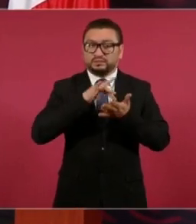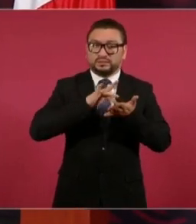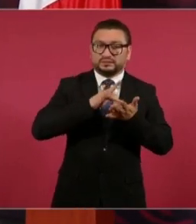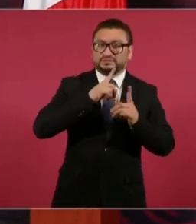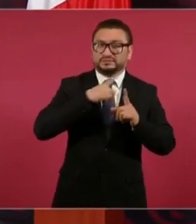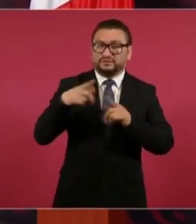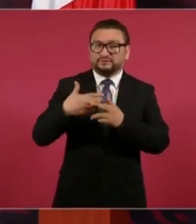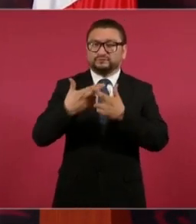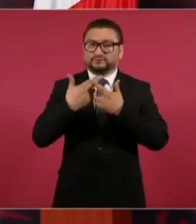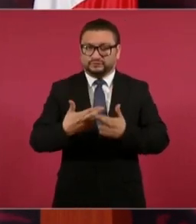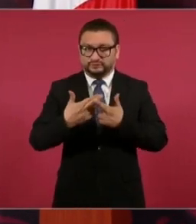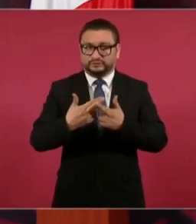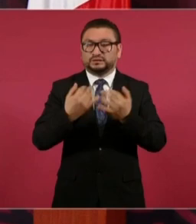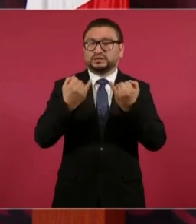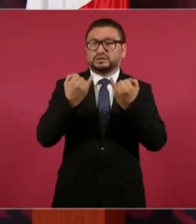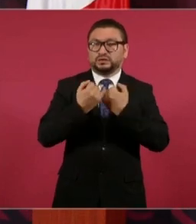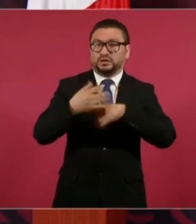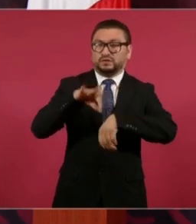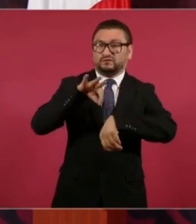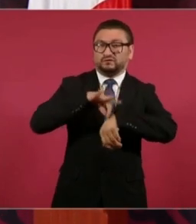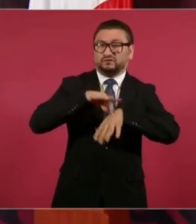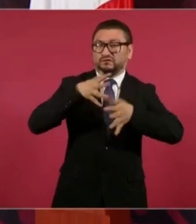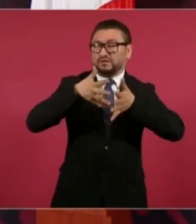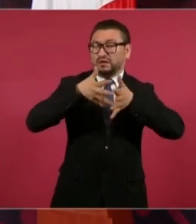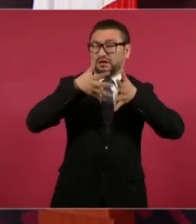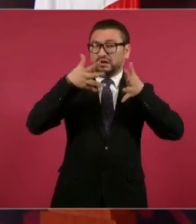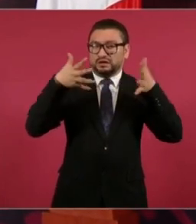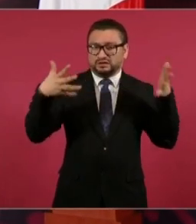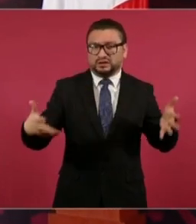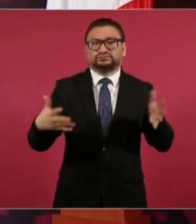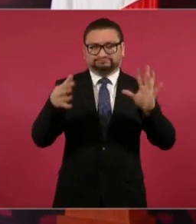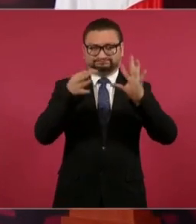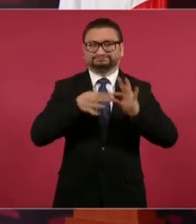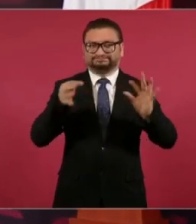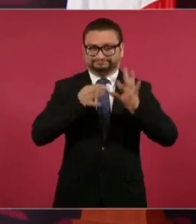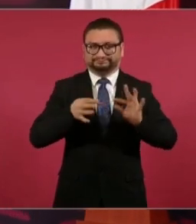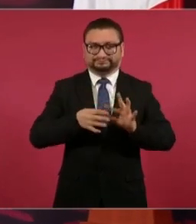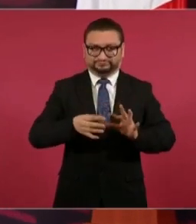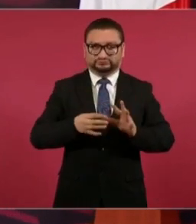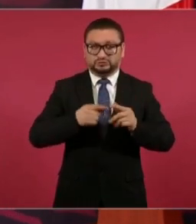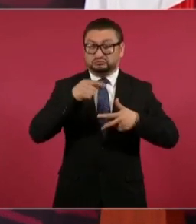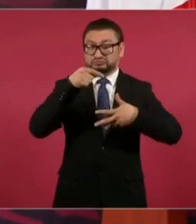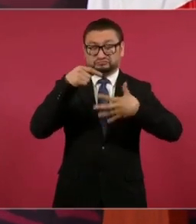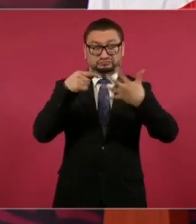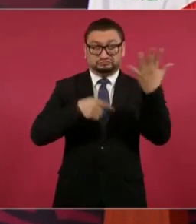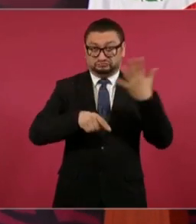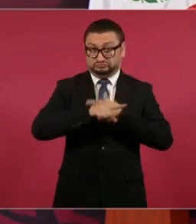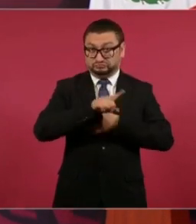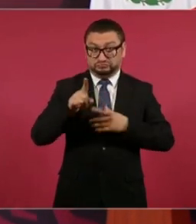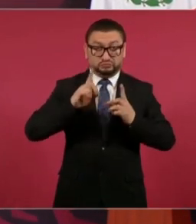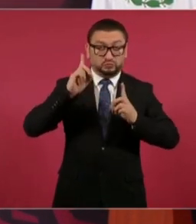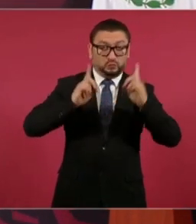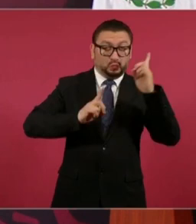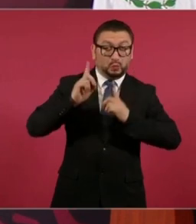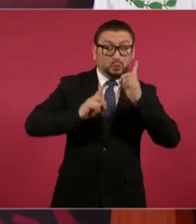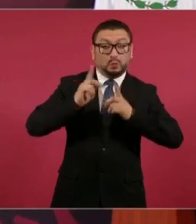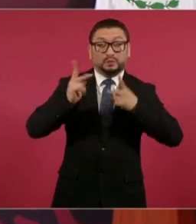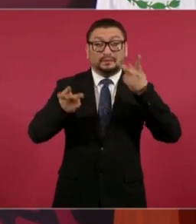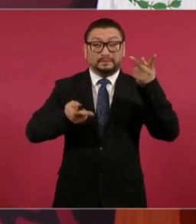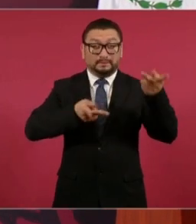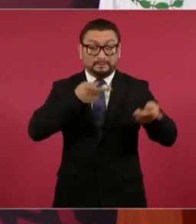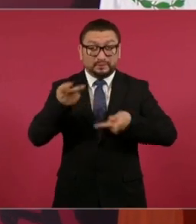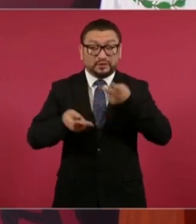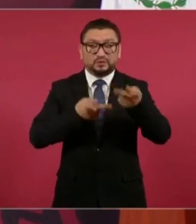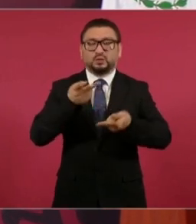y la mega farmacia todas las dudas preguntas